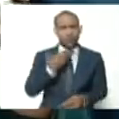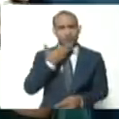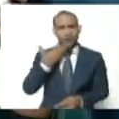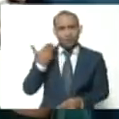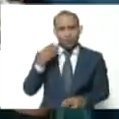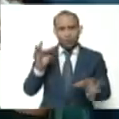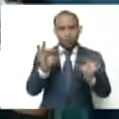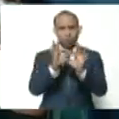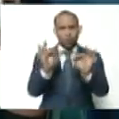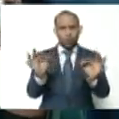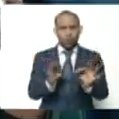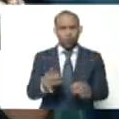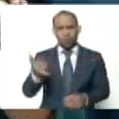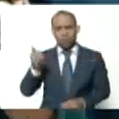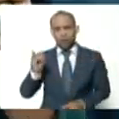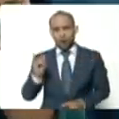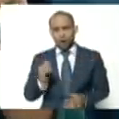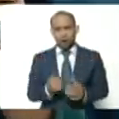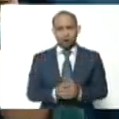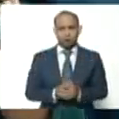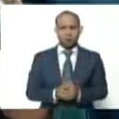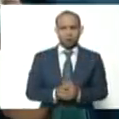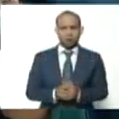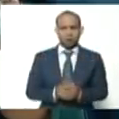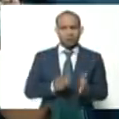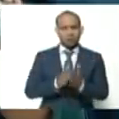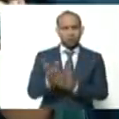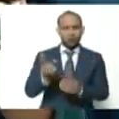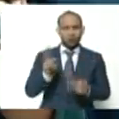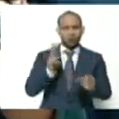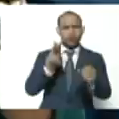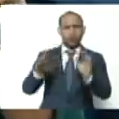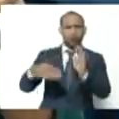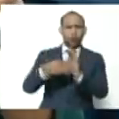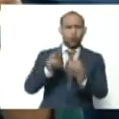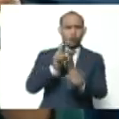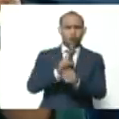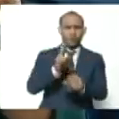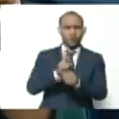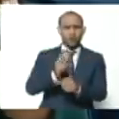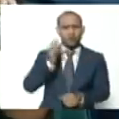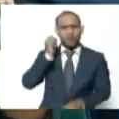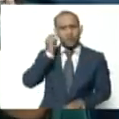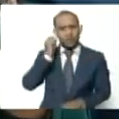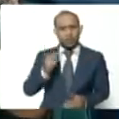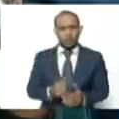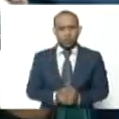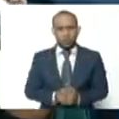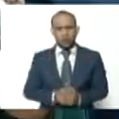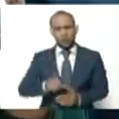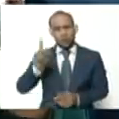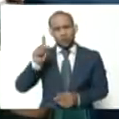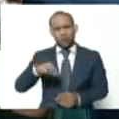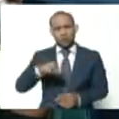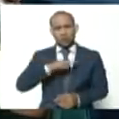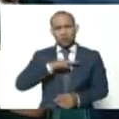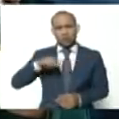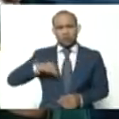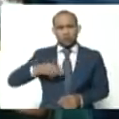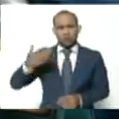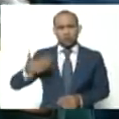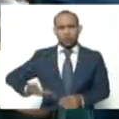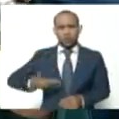los mecanismos que ya existen para combatir la violencia contra la mujer. Por eso es muy